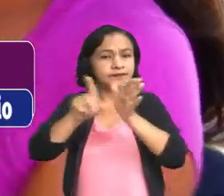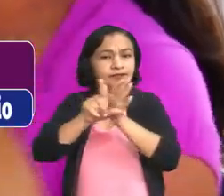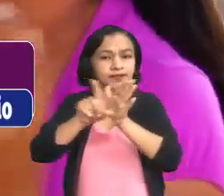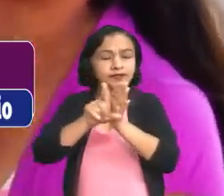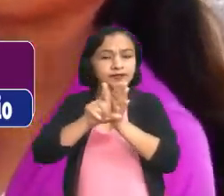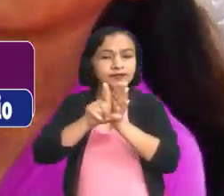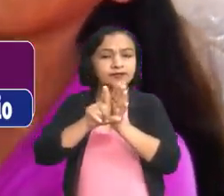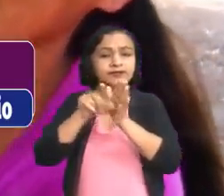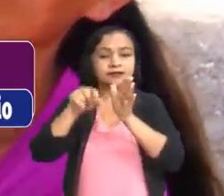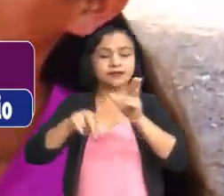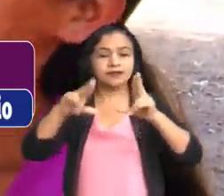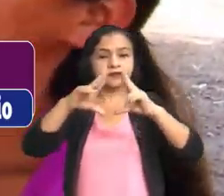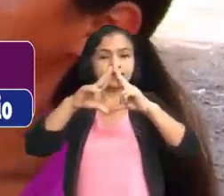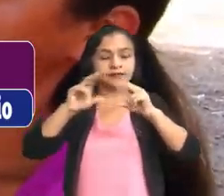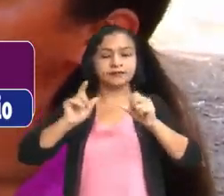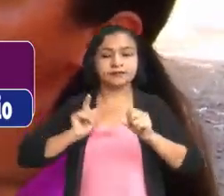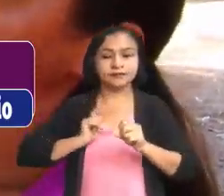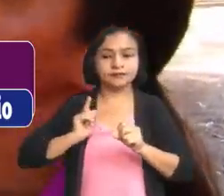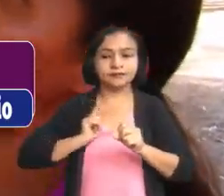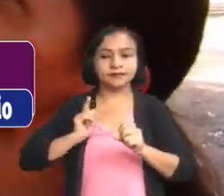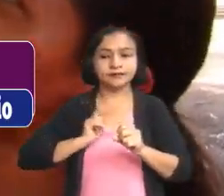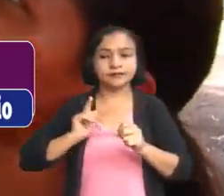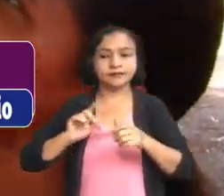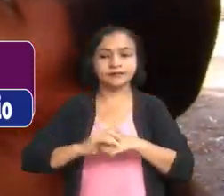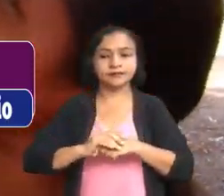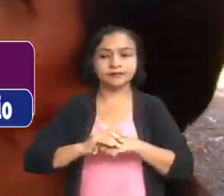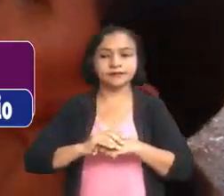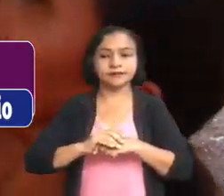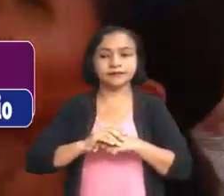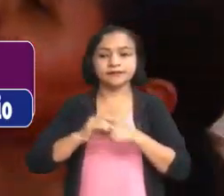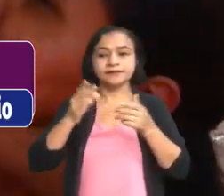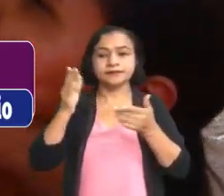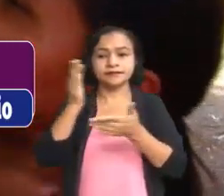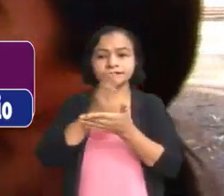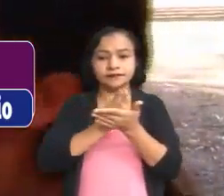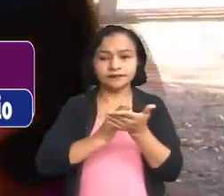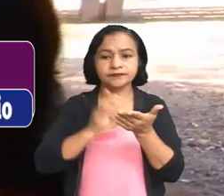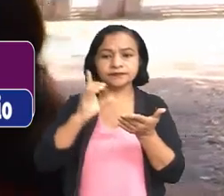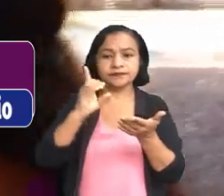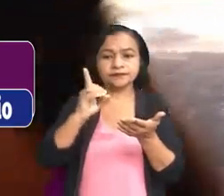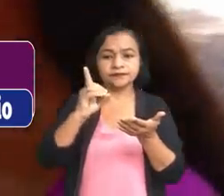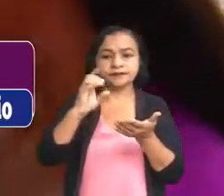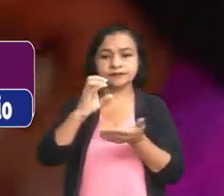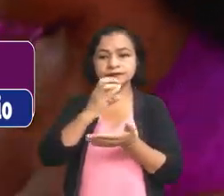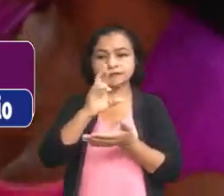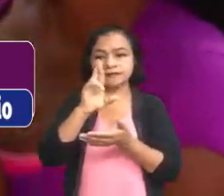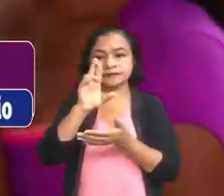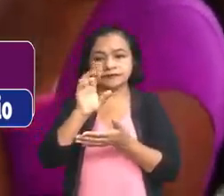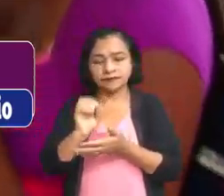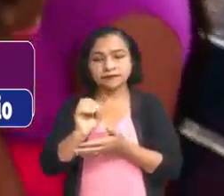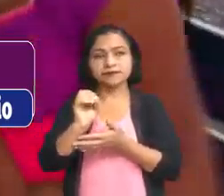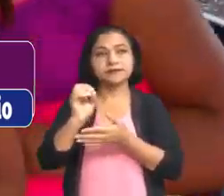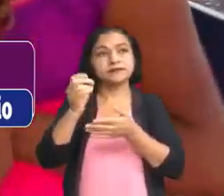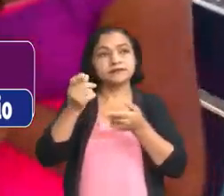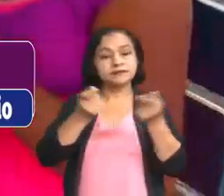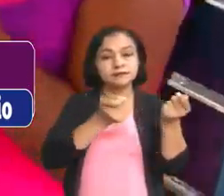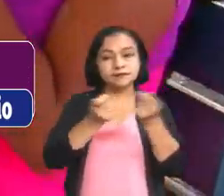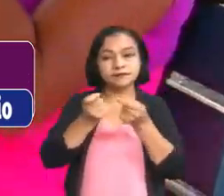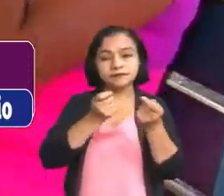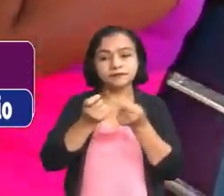el cual nuestro país cuenta con respecto a algunos decretos, normativas, leyes y regulaciones que